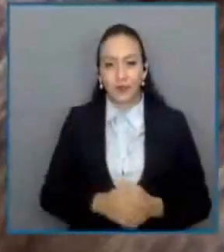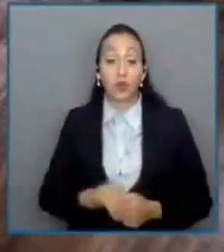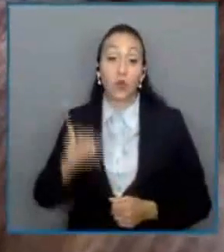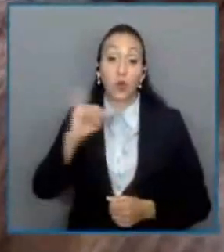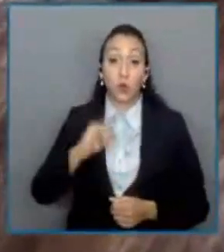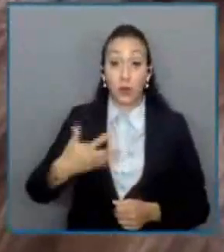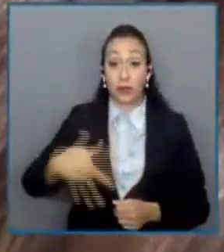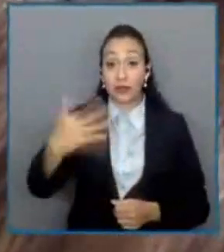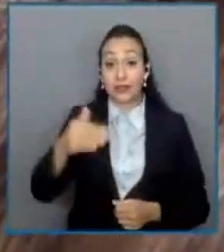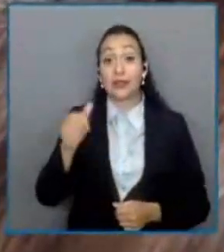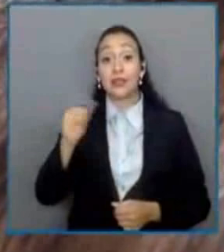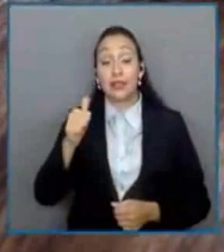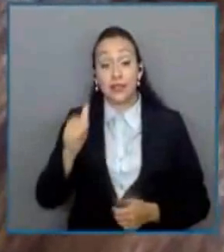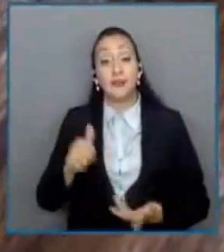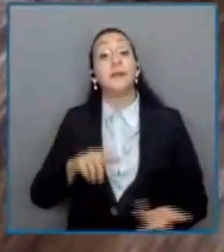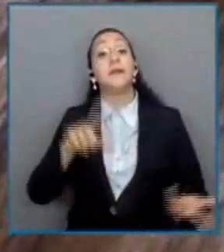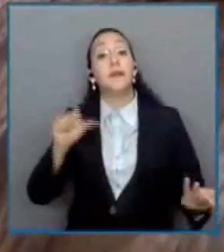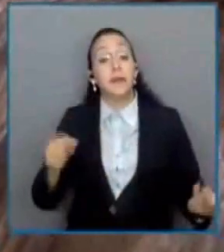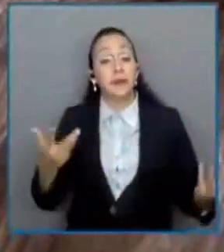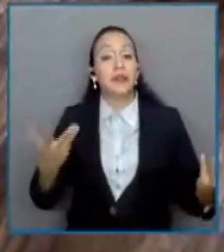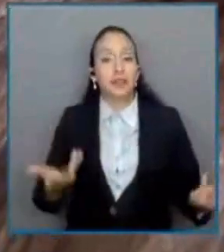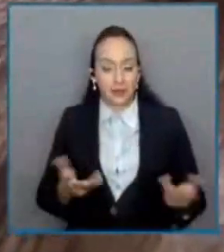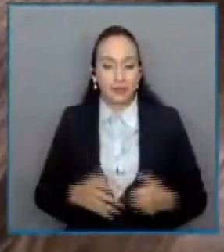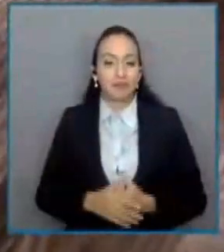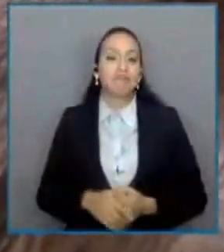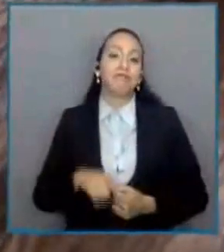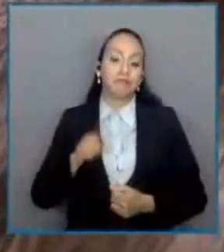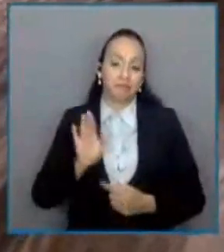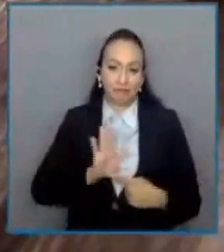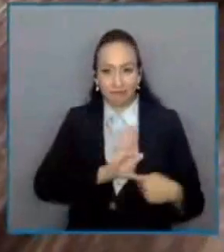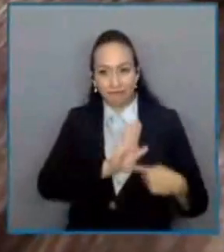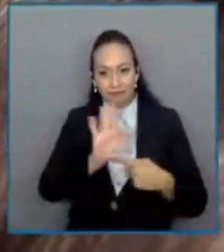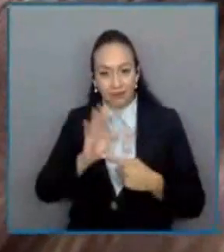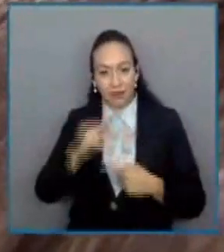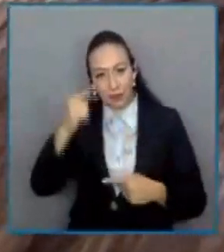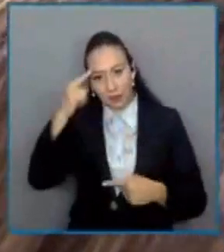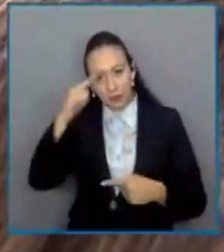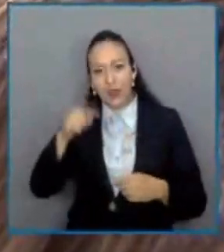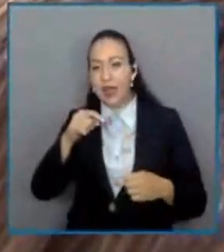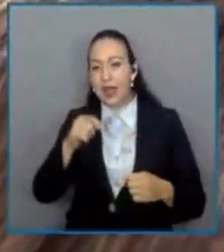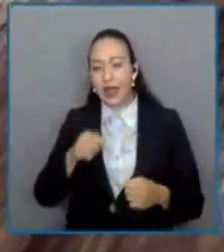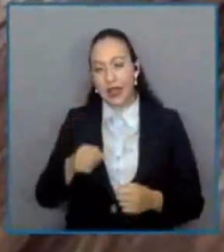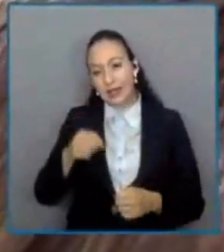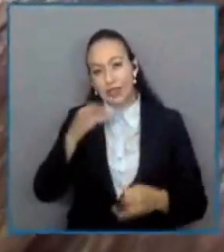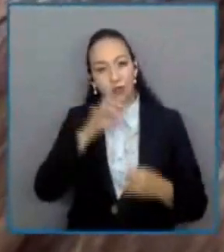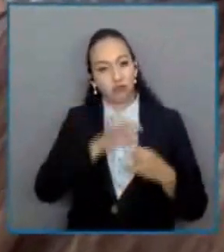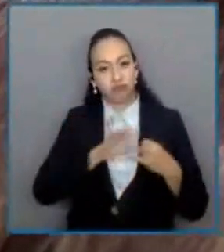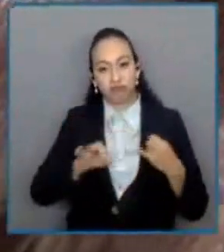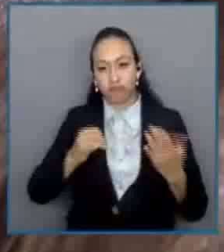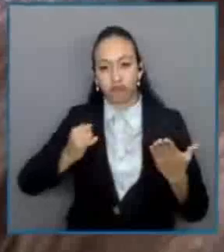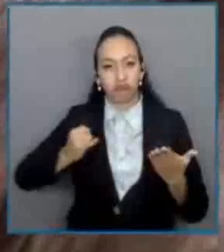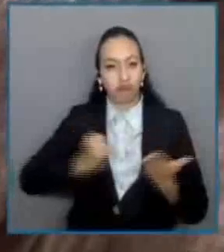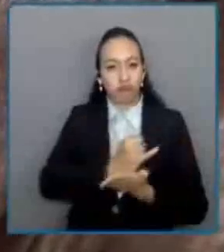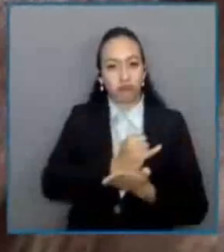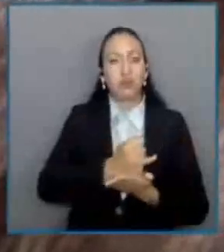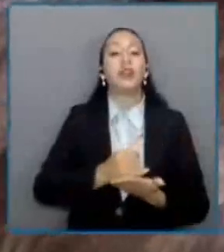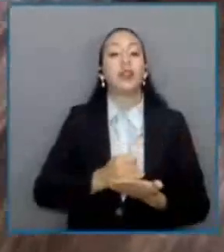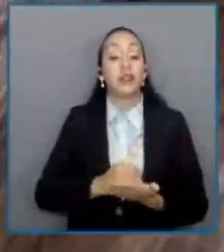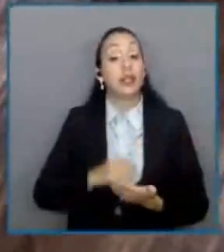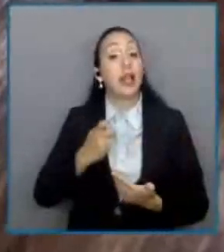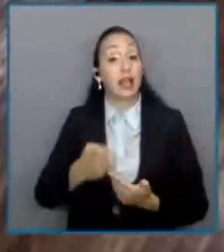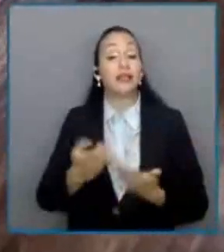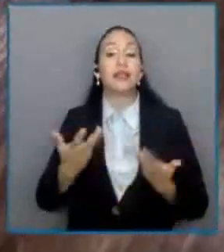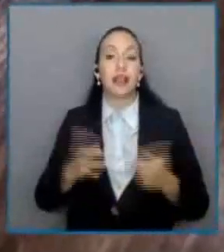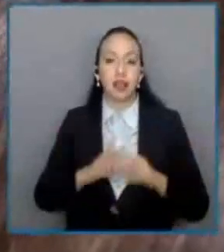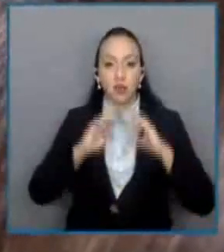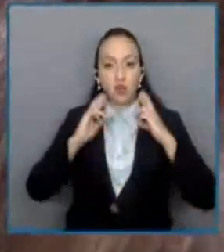agosto, en una hora que todavía no nos han definido, se llevará a cabo la sesión solemne para la entrega